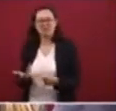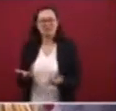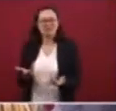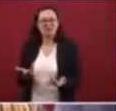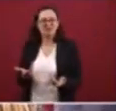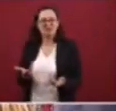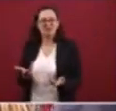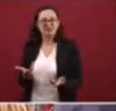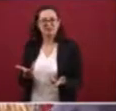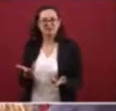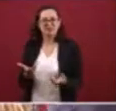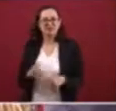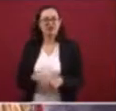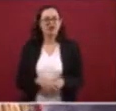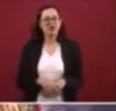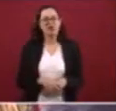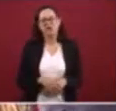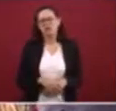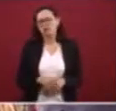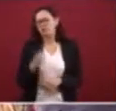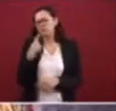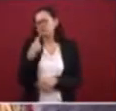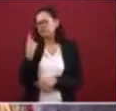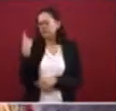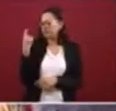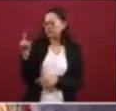demanda se apoya